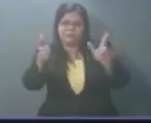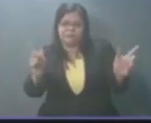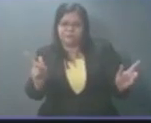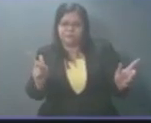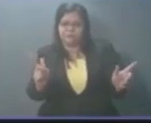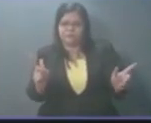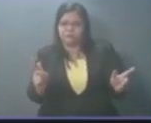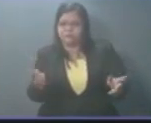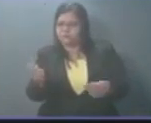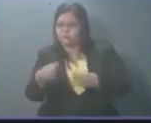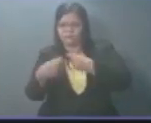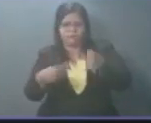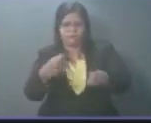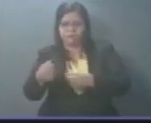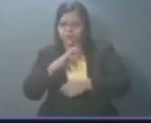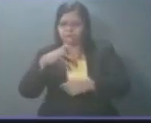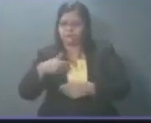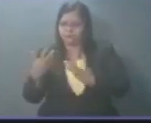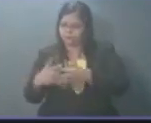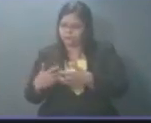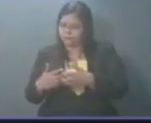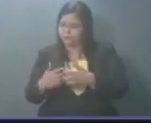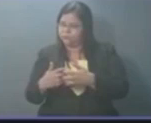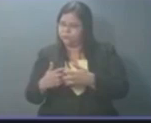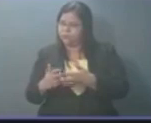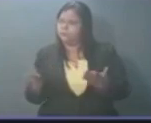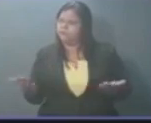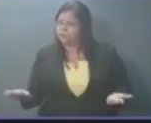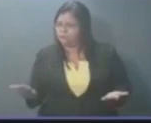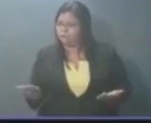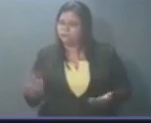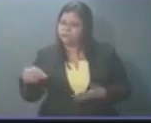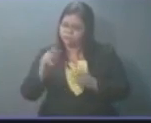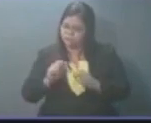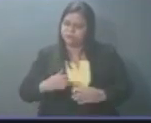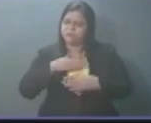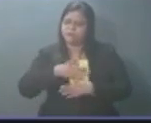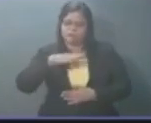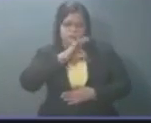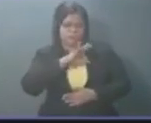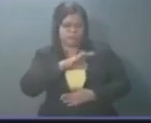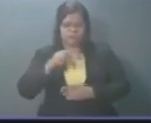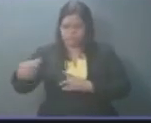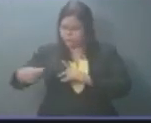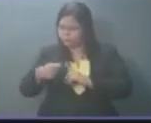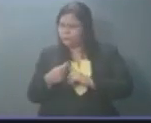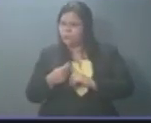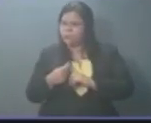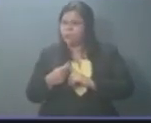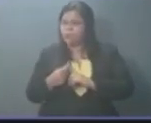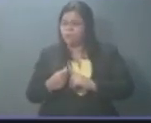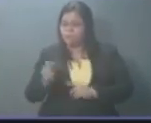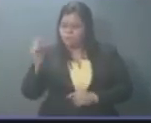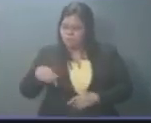a los empresarios del transporte público para que gocen de ese beneficio del subsidio que hasta